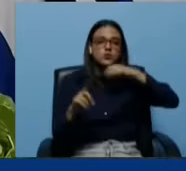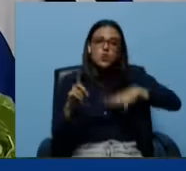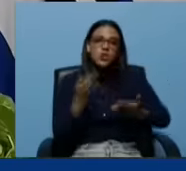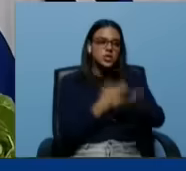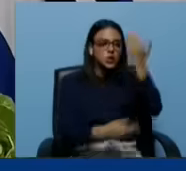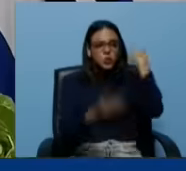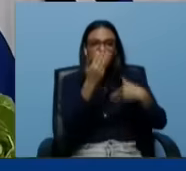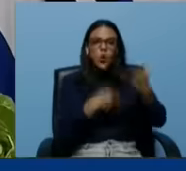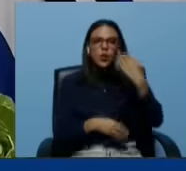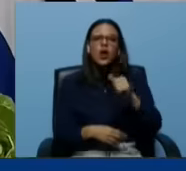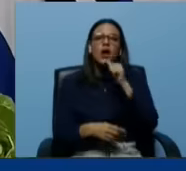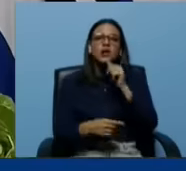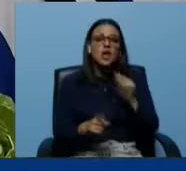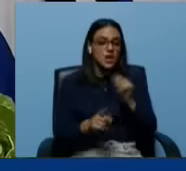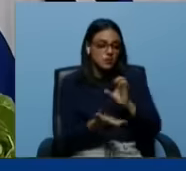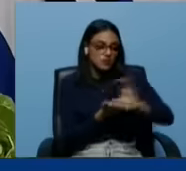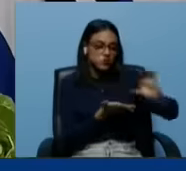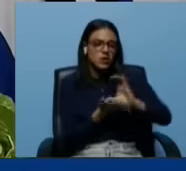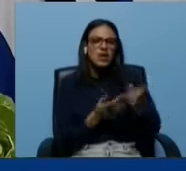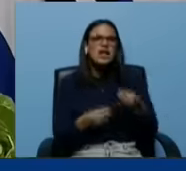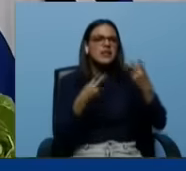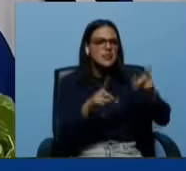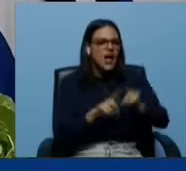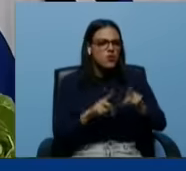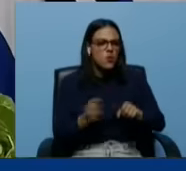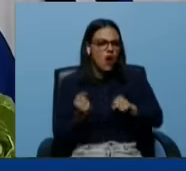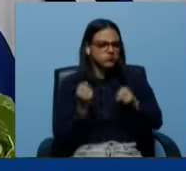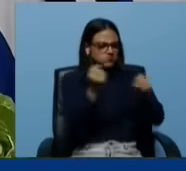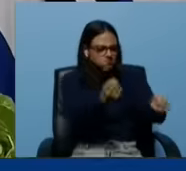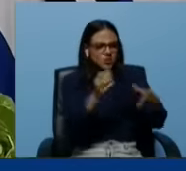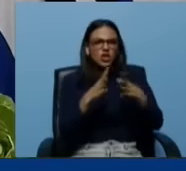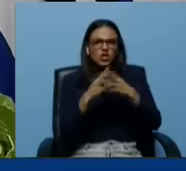que la financiaron, la armaron, la entrenaron,